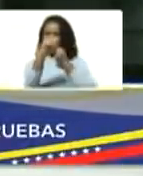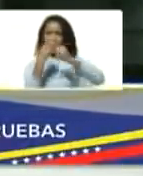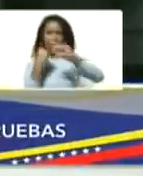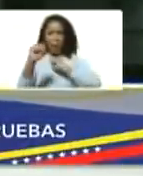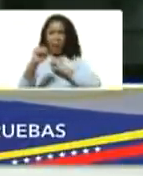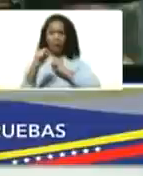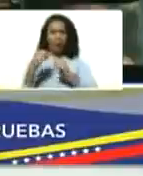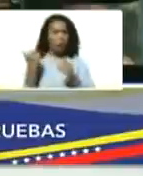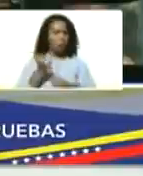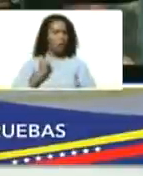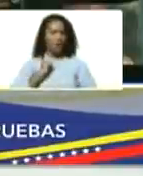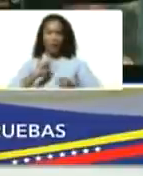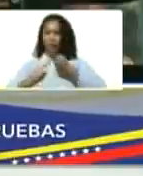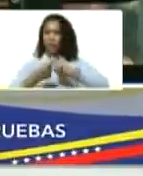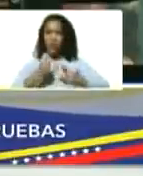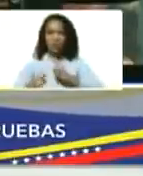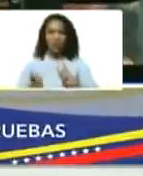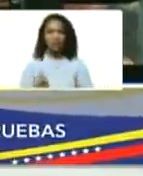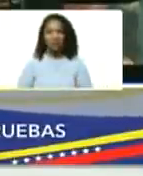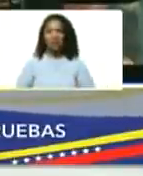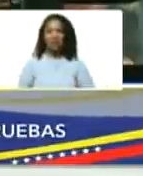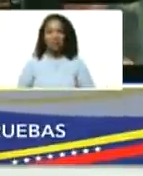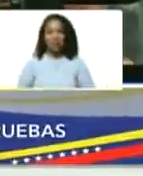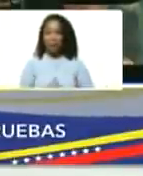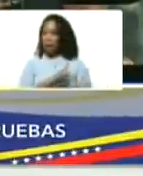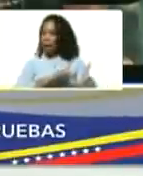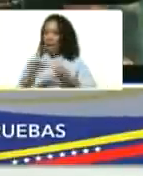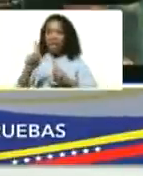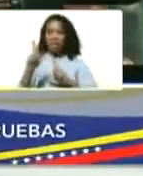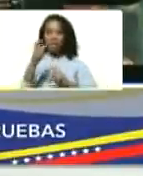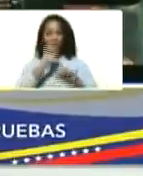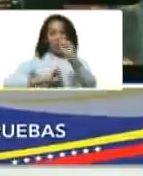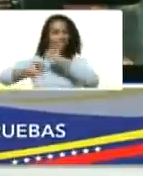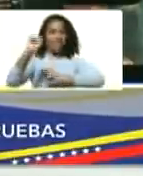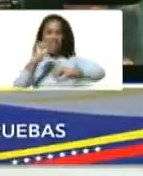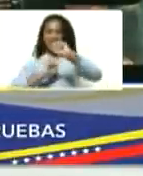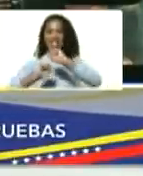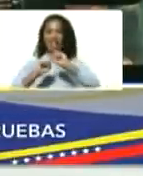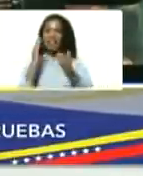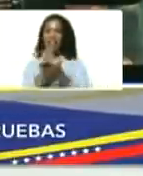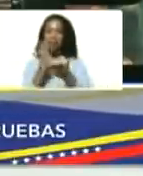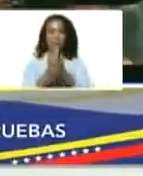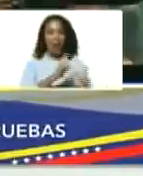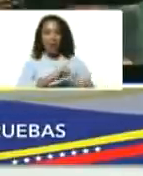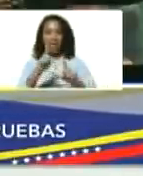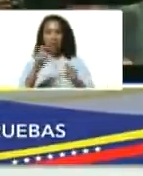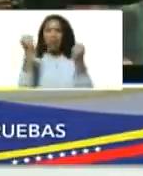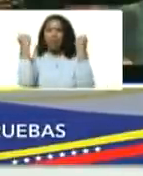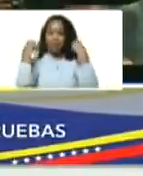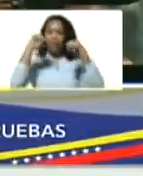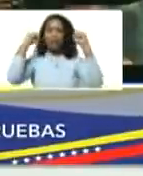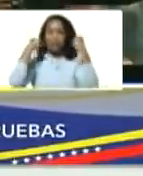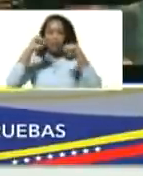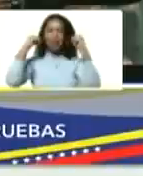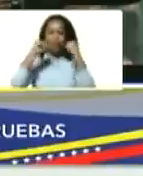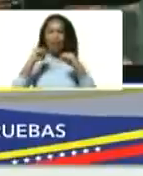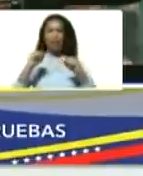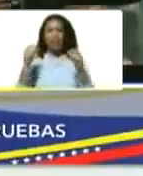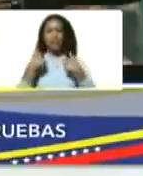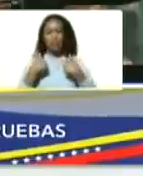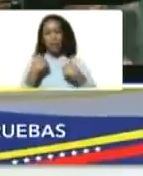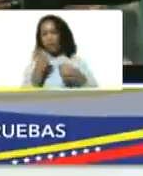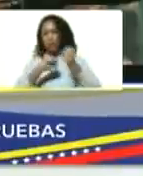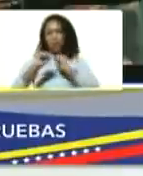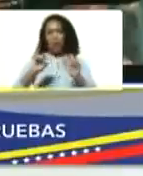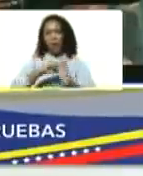salga listo para el combate siempre listo y entrenando en forma en